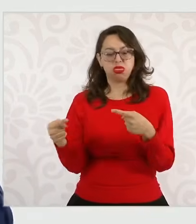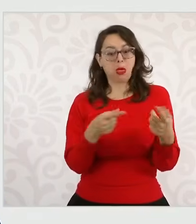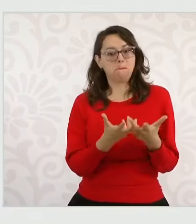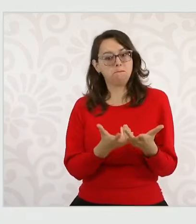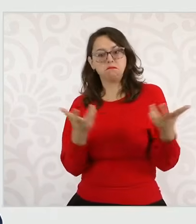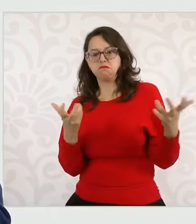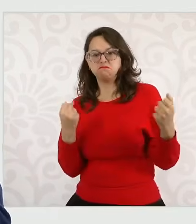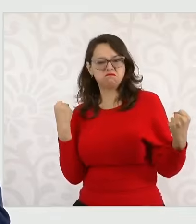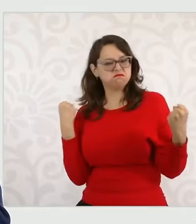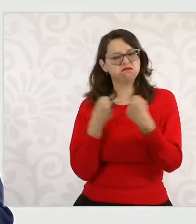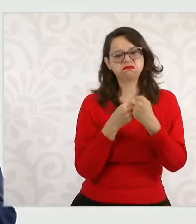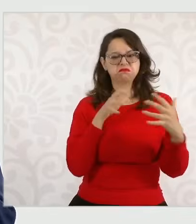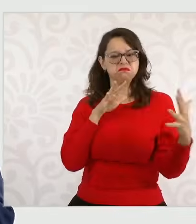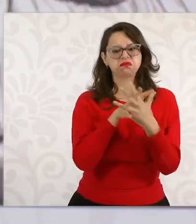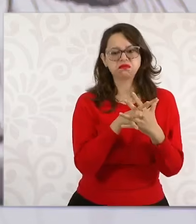¿Qué hacemos nosotros?